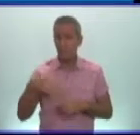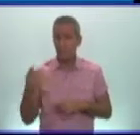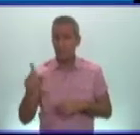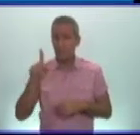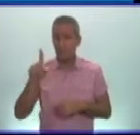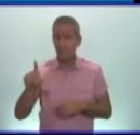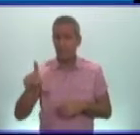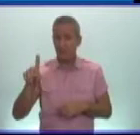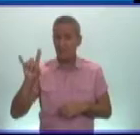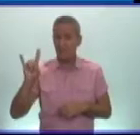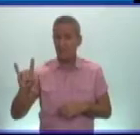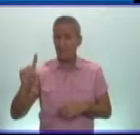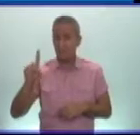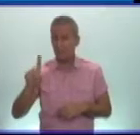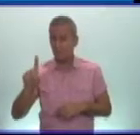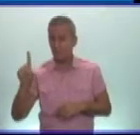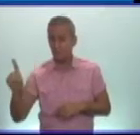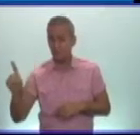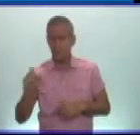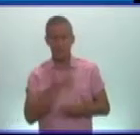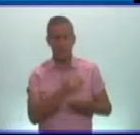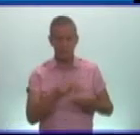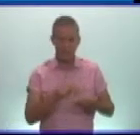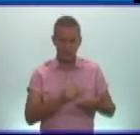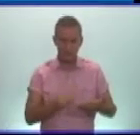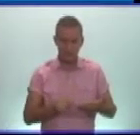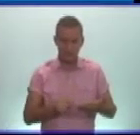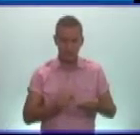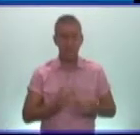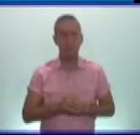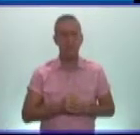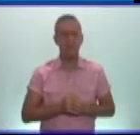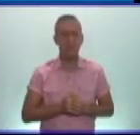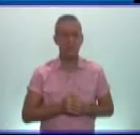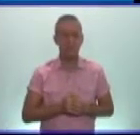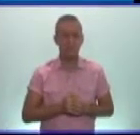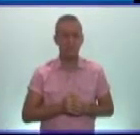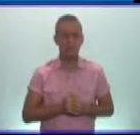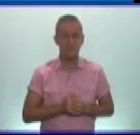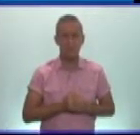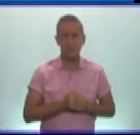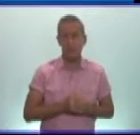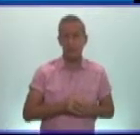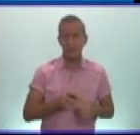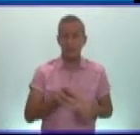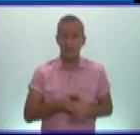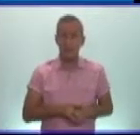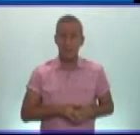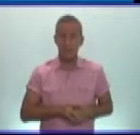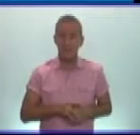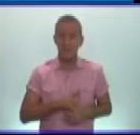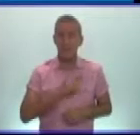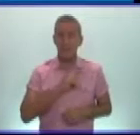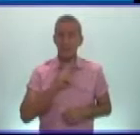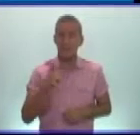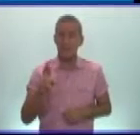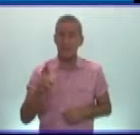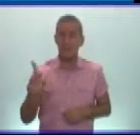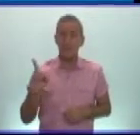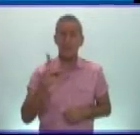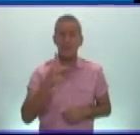de Gómez al presidente de la Junta Revolucionaria Cubana, Montecristi, República Dominicana, julio